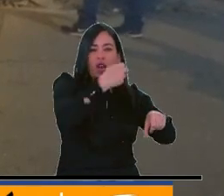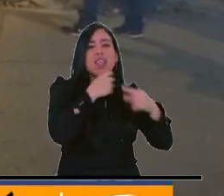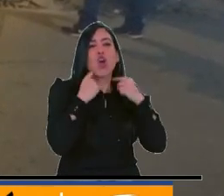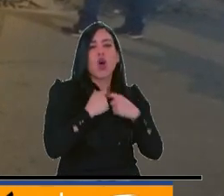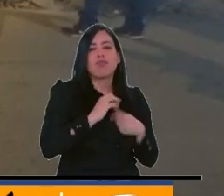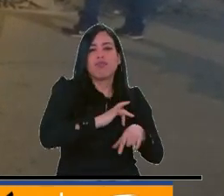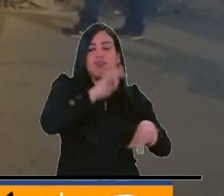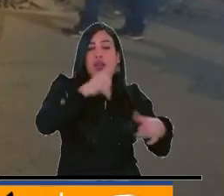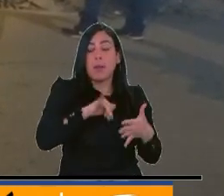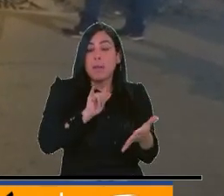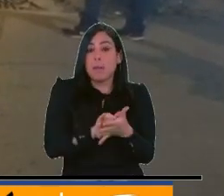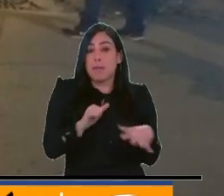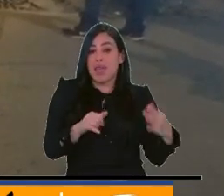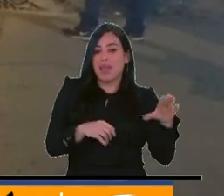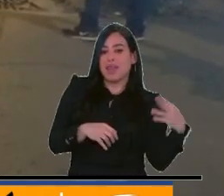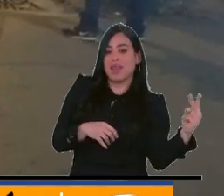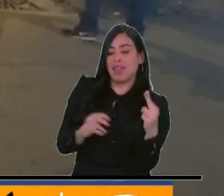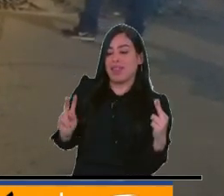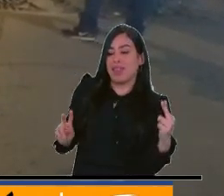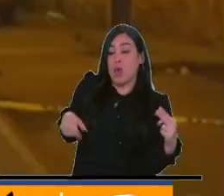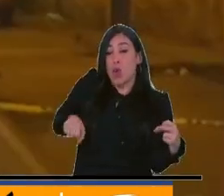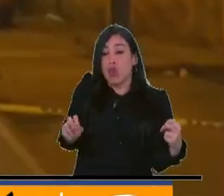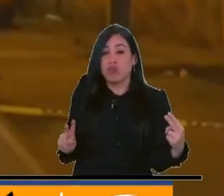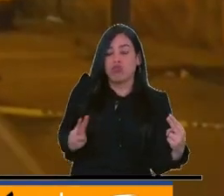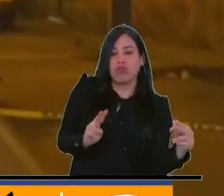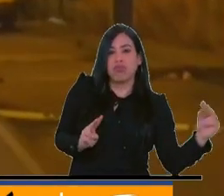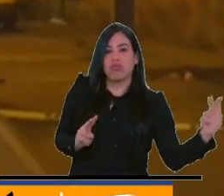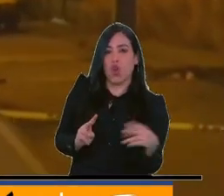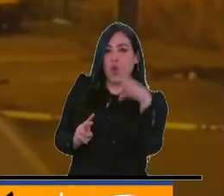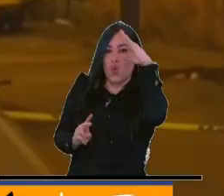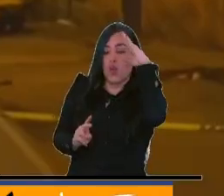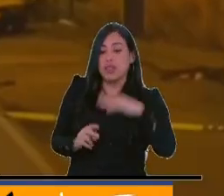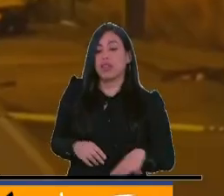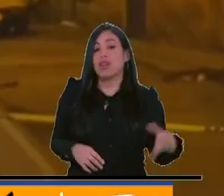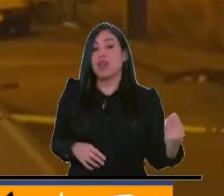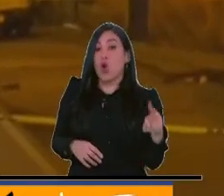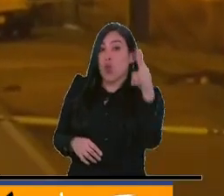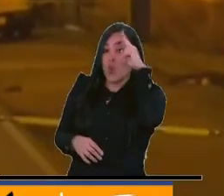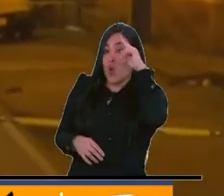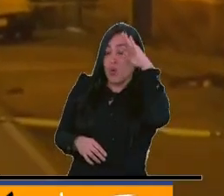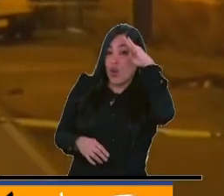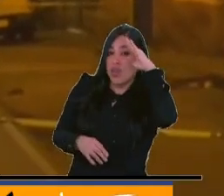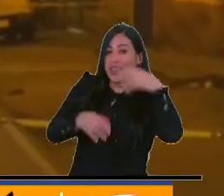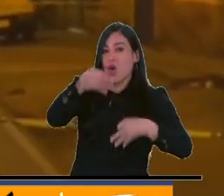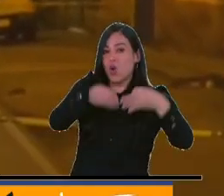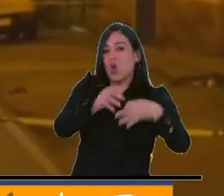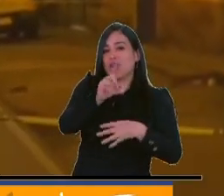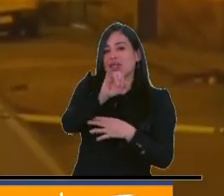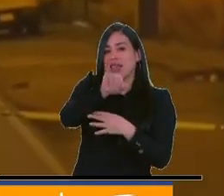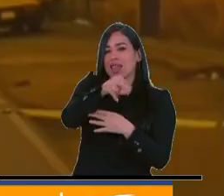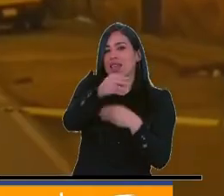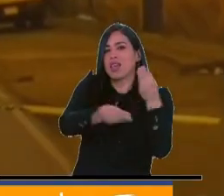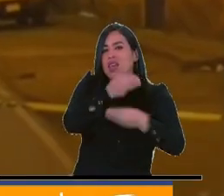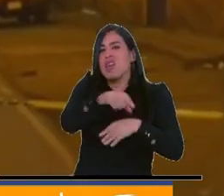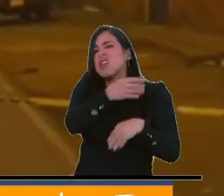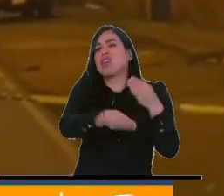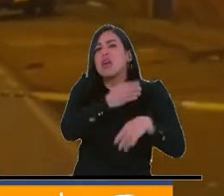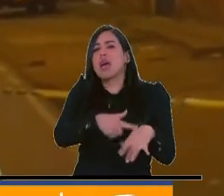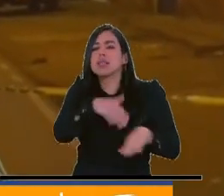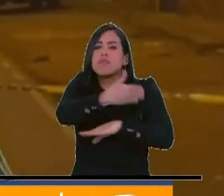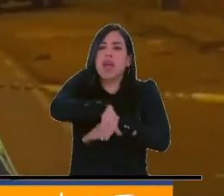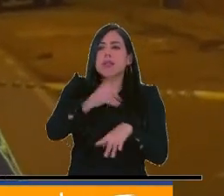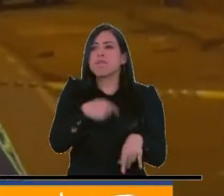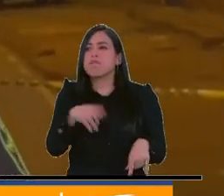pero se encontraron con la policía. Nuestras unidades de policía judicial, SIJÍN, están realizando labores de